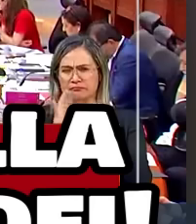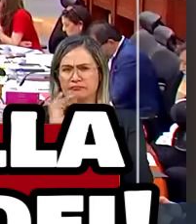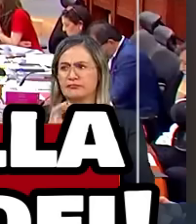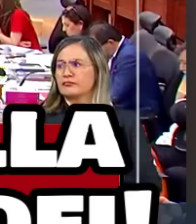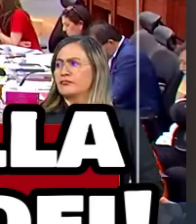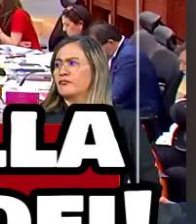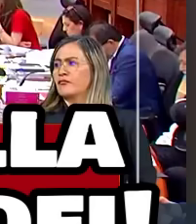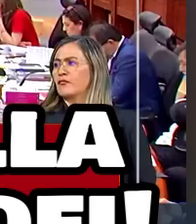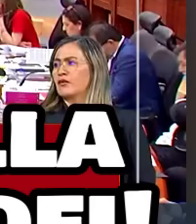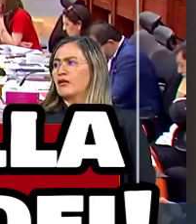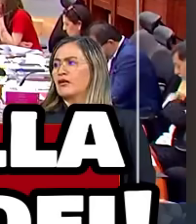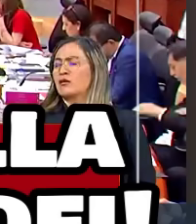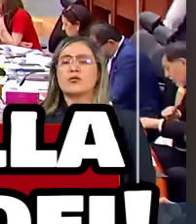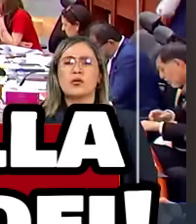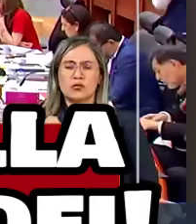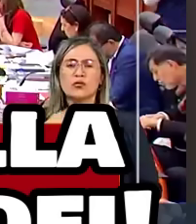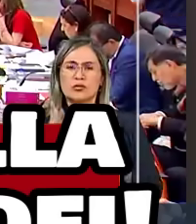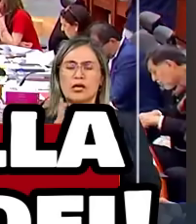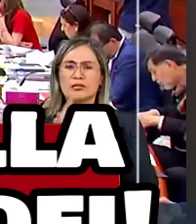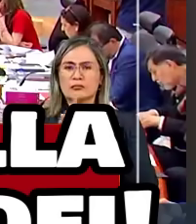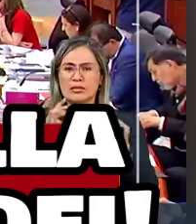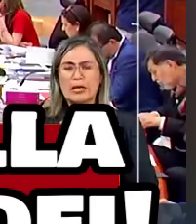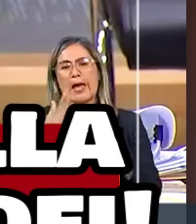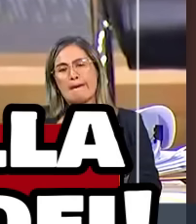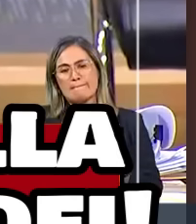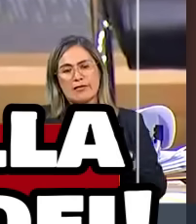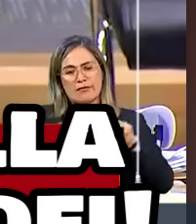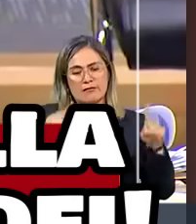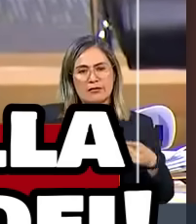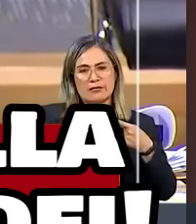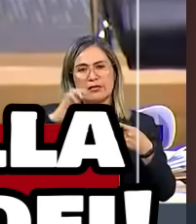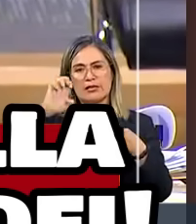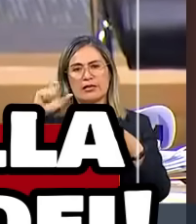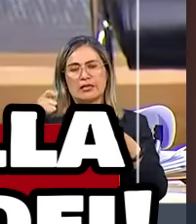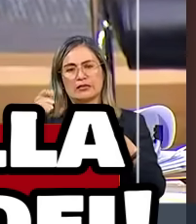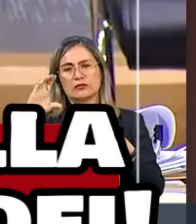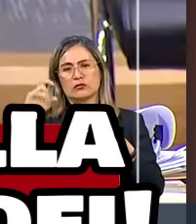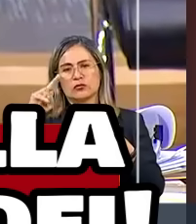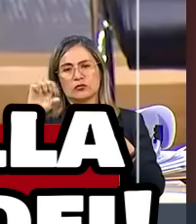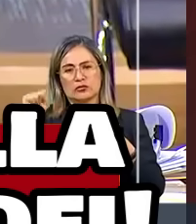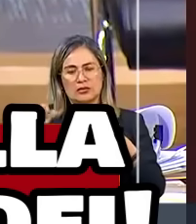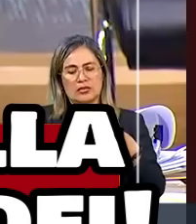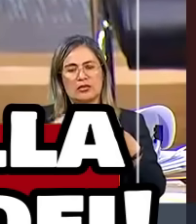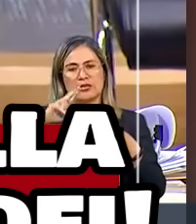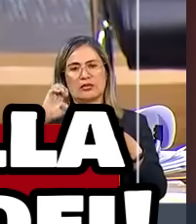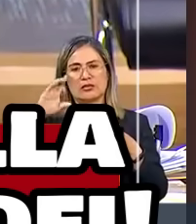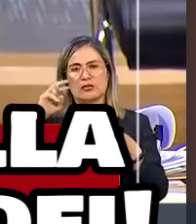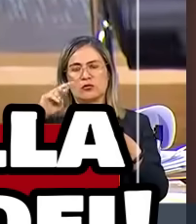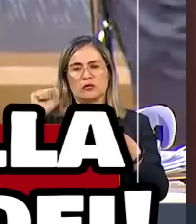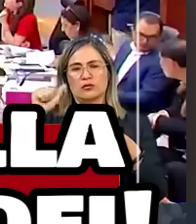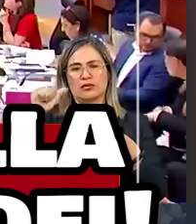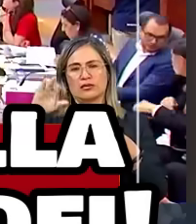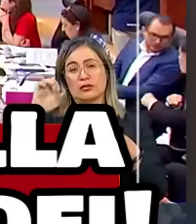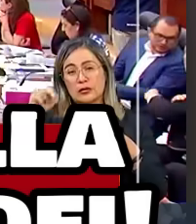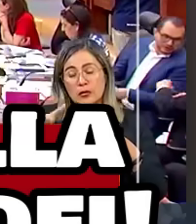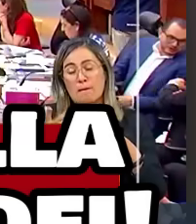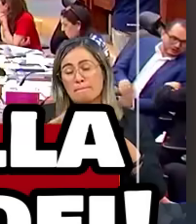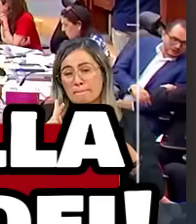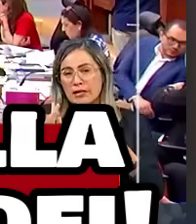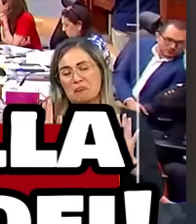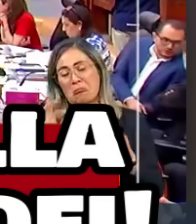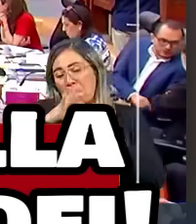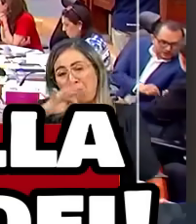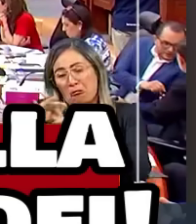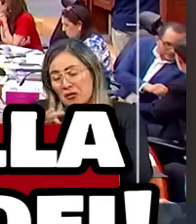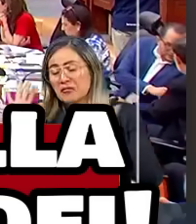No, ya expresé cuáles son mis consideraciones. Para mí hay una diferencia entre una excusa y una recusación. Pero si se quiere someter a votación, no tengo problema. Si quiere,